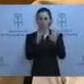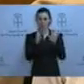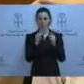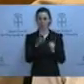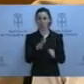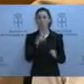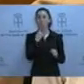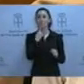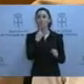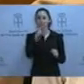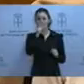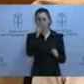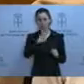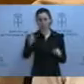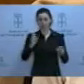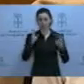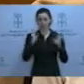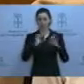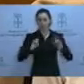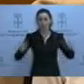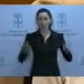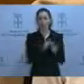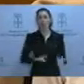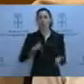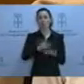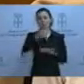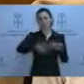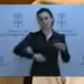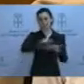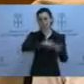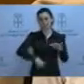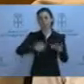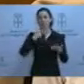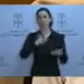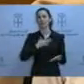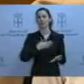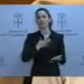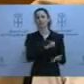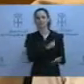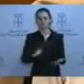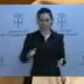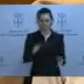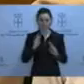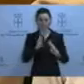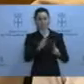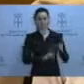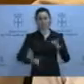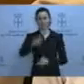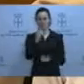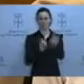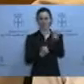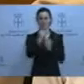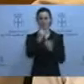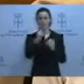la Fundación celebra una reunión en la que una de su nota de prensa dice que van a buscar patronos privados. Se veía la crisis económica y que se